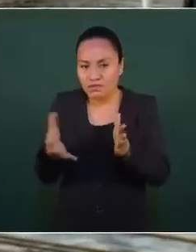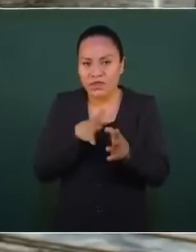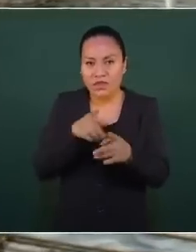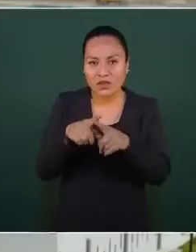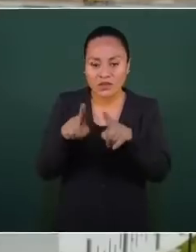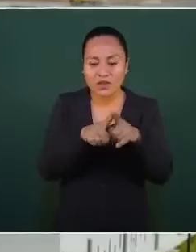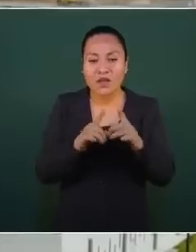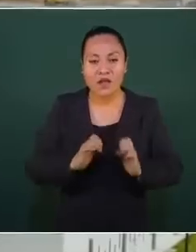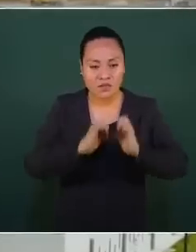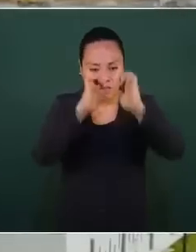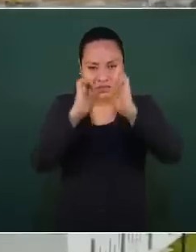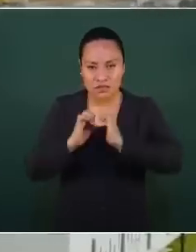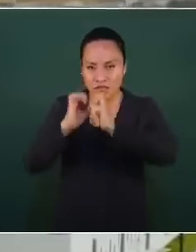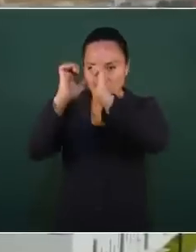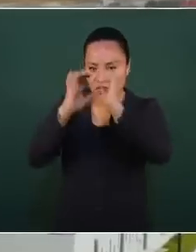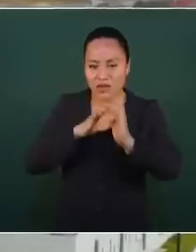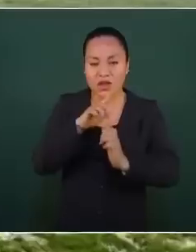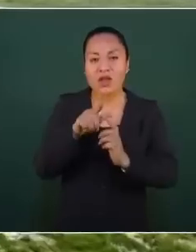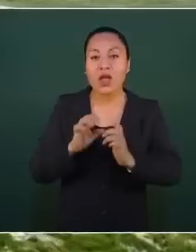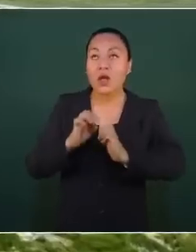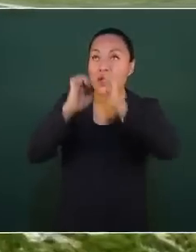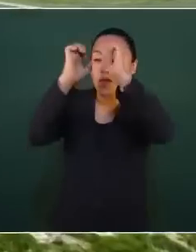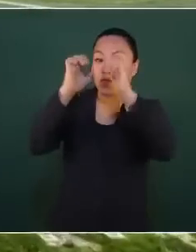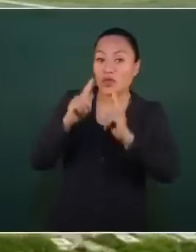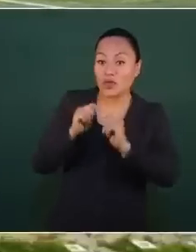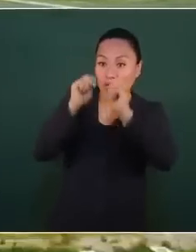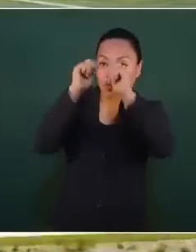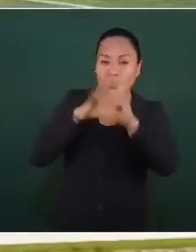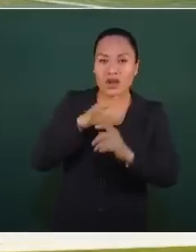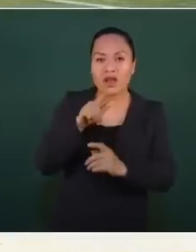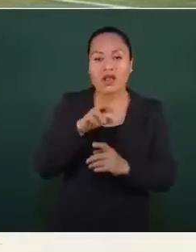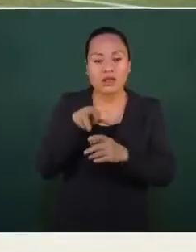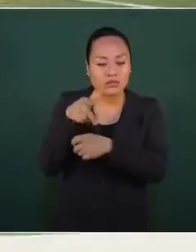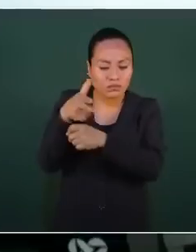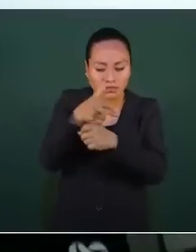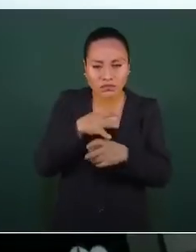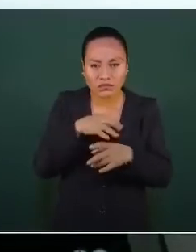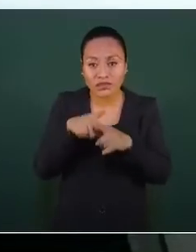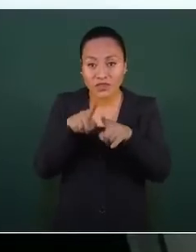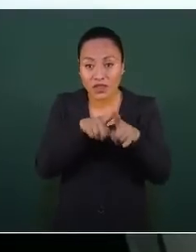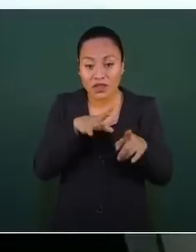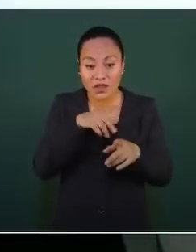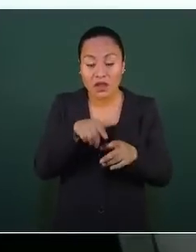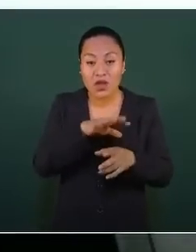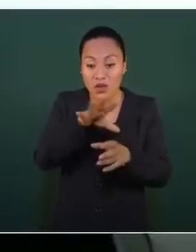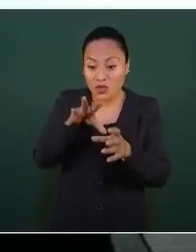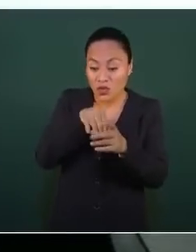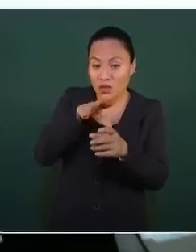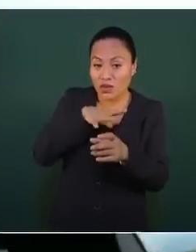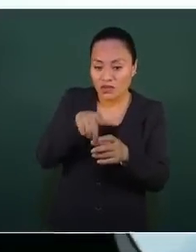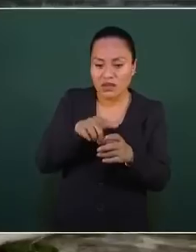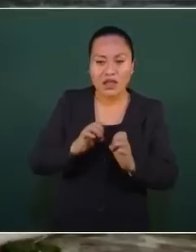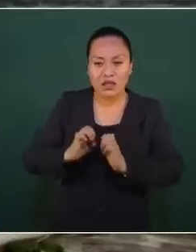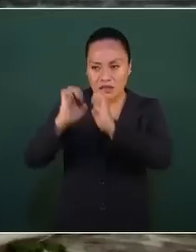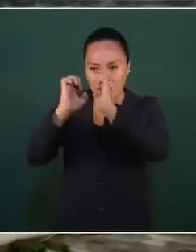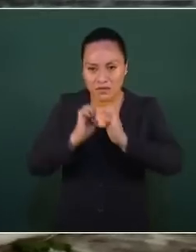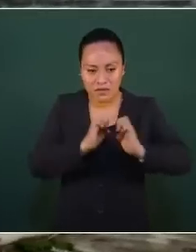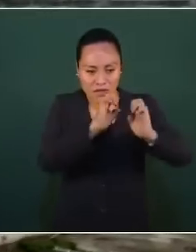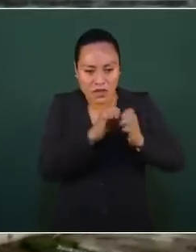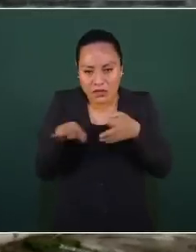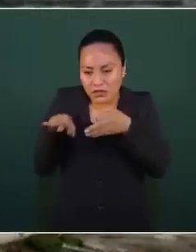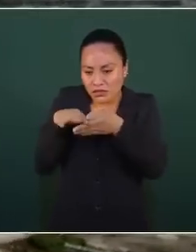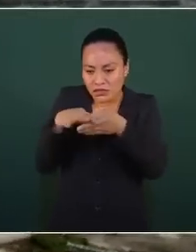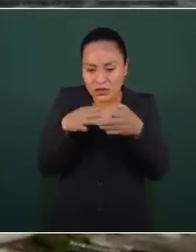montaje de estructura ubicada en la Torre Radar. Además, se realizan trabajos de traslado e izaje en la cubierta central de los edificios adosados para